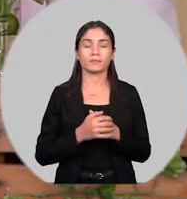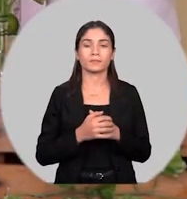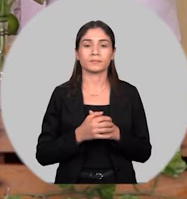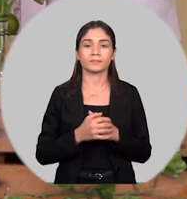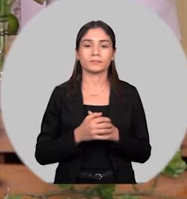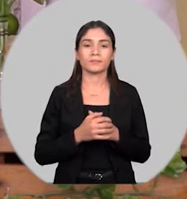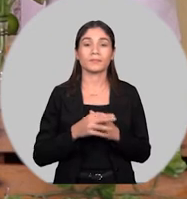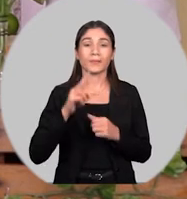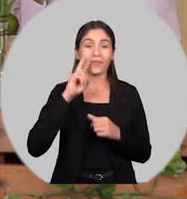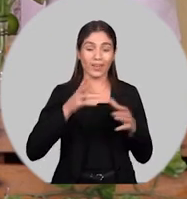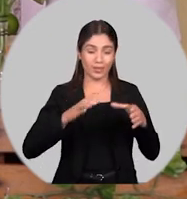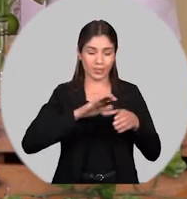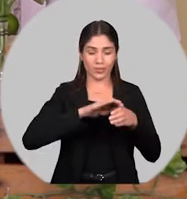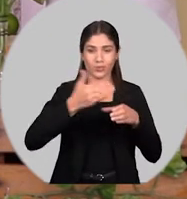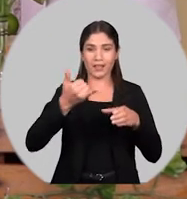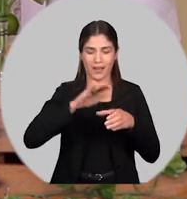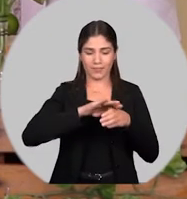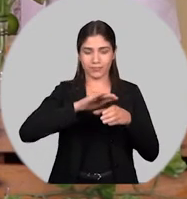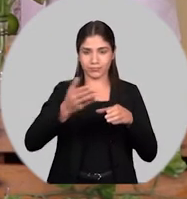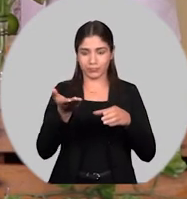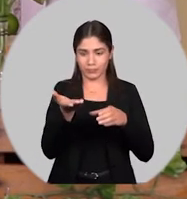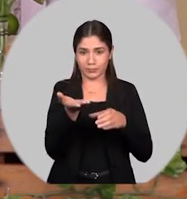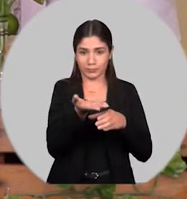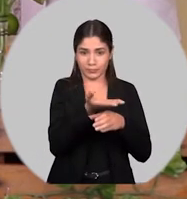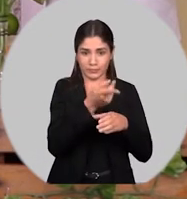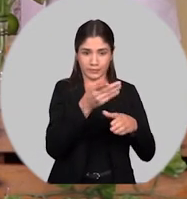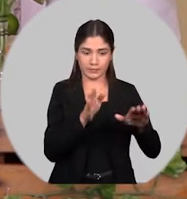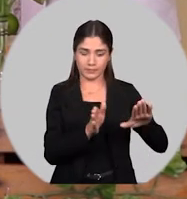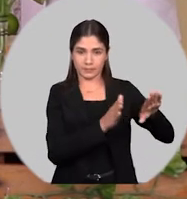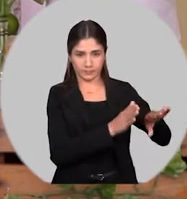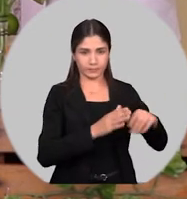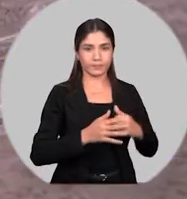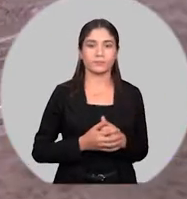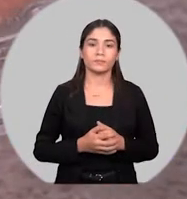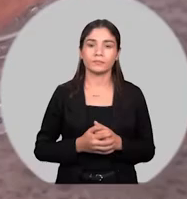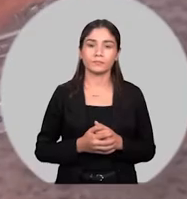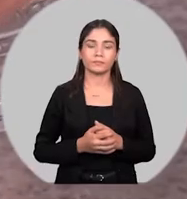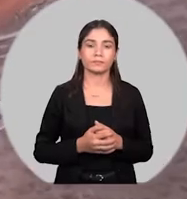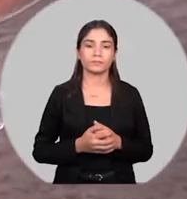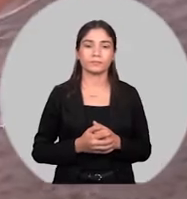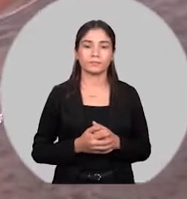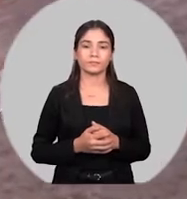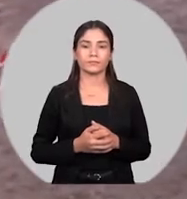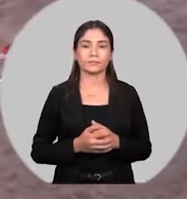pancita de nuestra torta porque después vamos a utilizar todo esto.